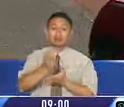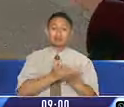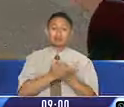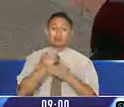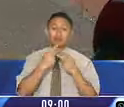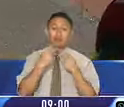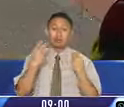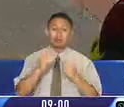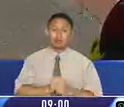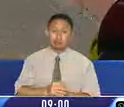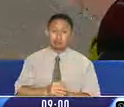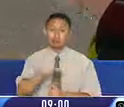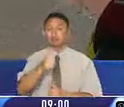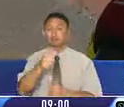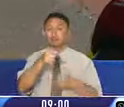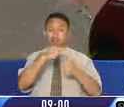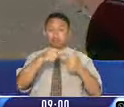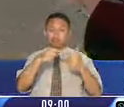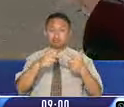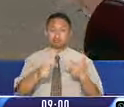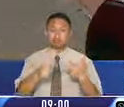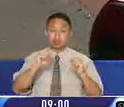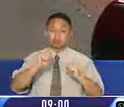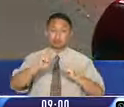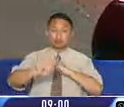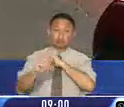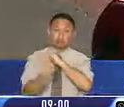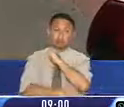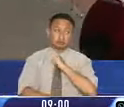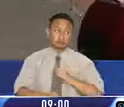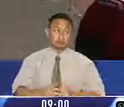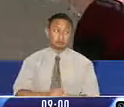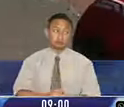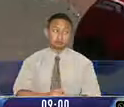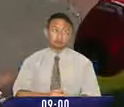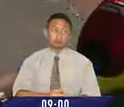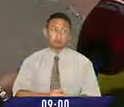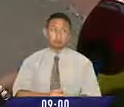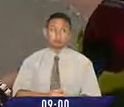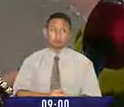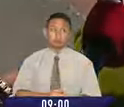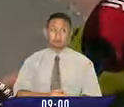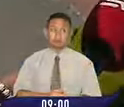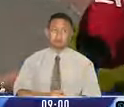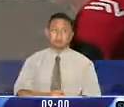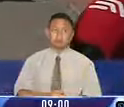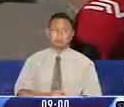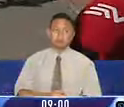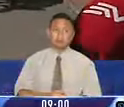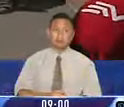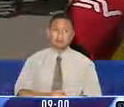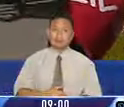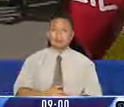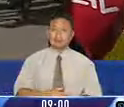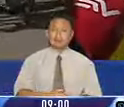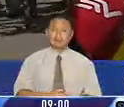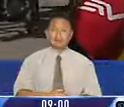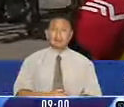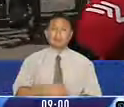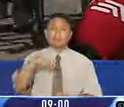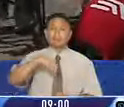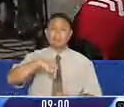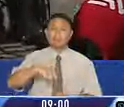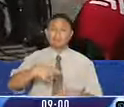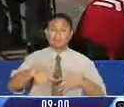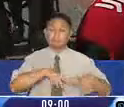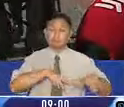públicos, entre otros tipos penales que se les está endosando gratuitamente, pese a que estas acciones